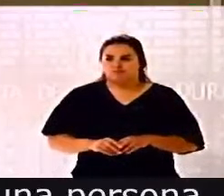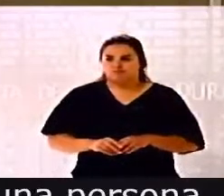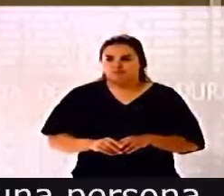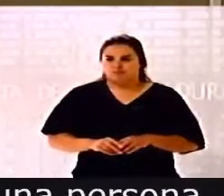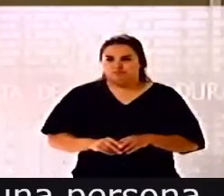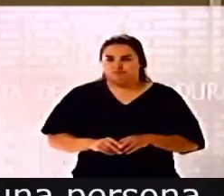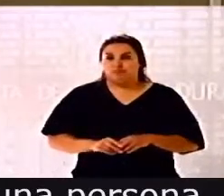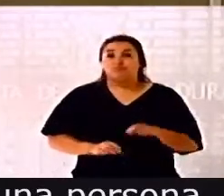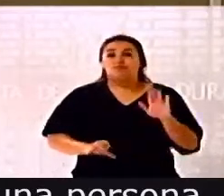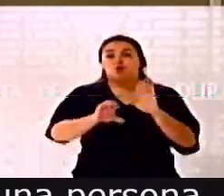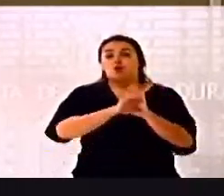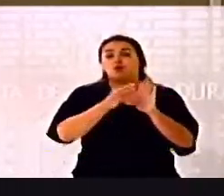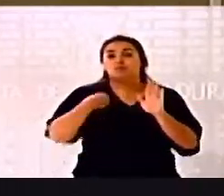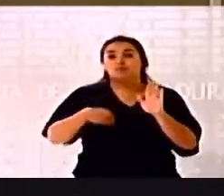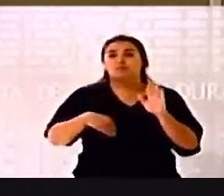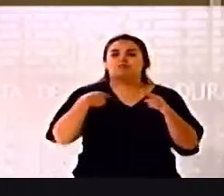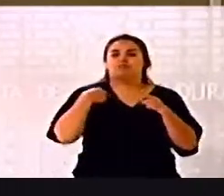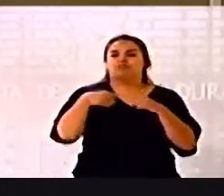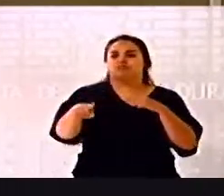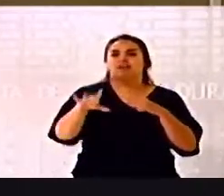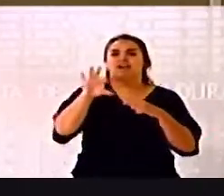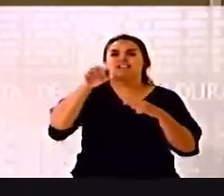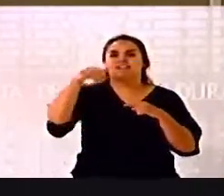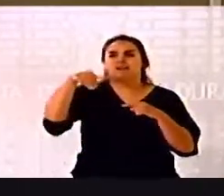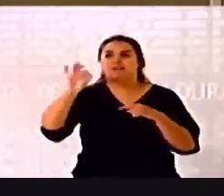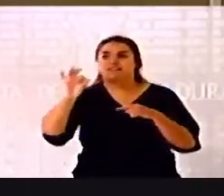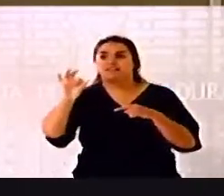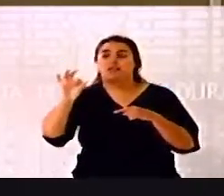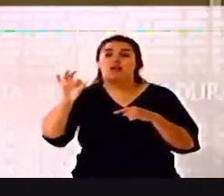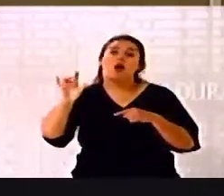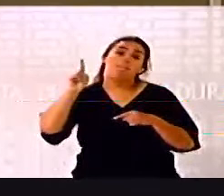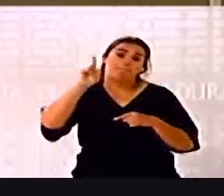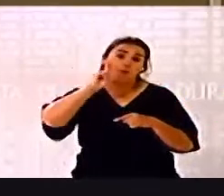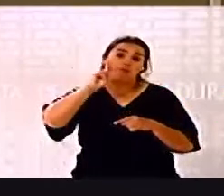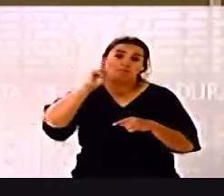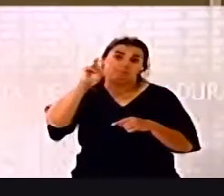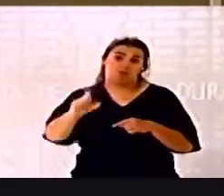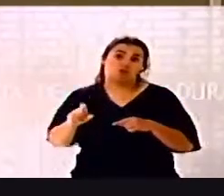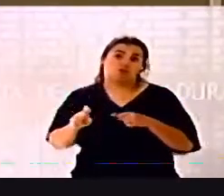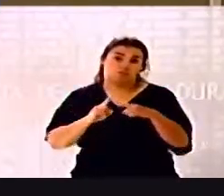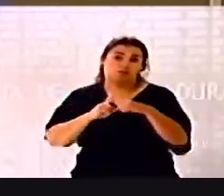Este código también se mandará por SMS al móvil de la persona positiva.